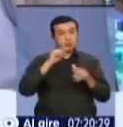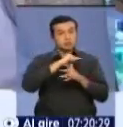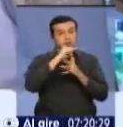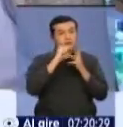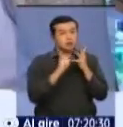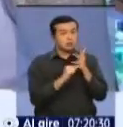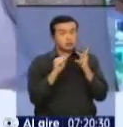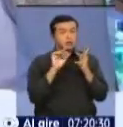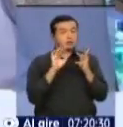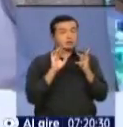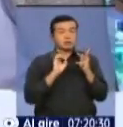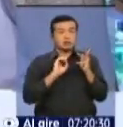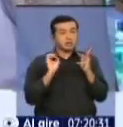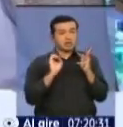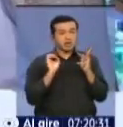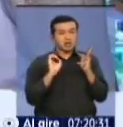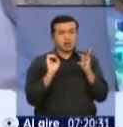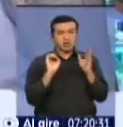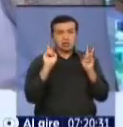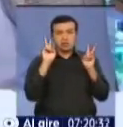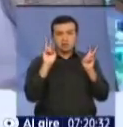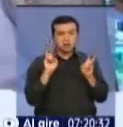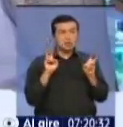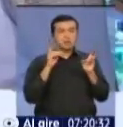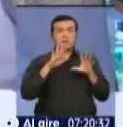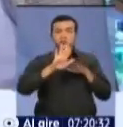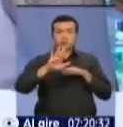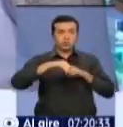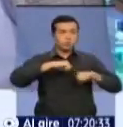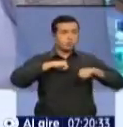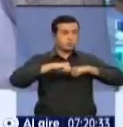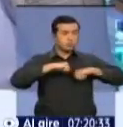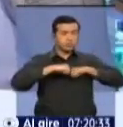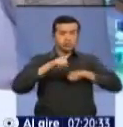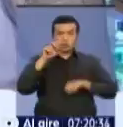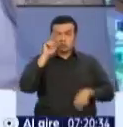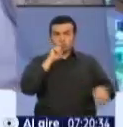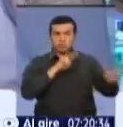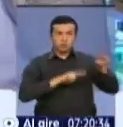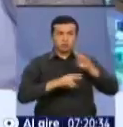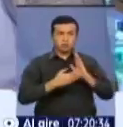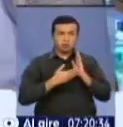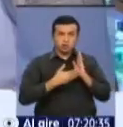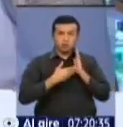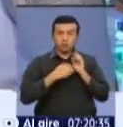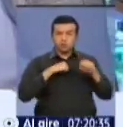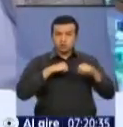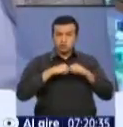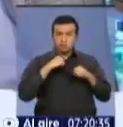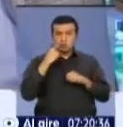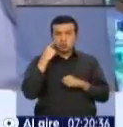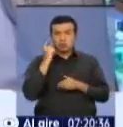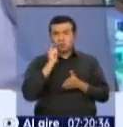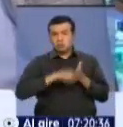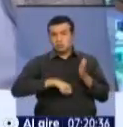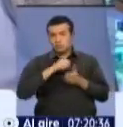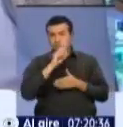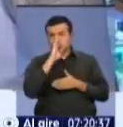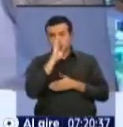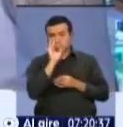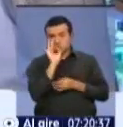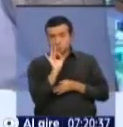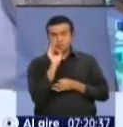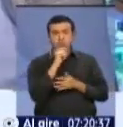y nada oportuna en términos de esa gestión para evaluar los modelos de gestión, si han sido transparentes,